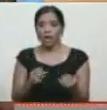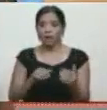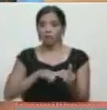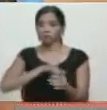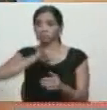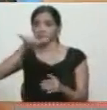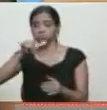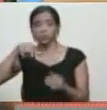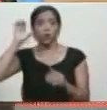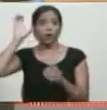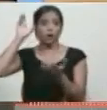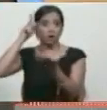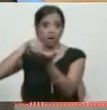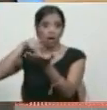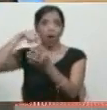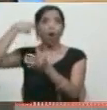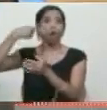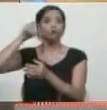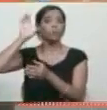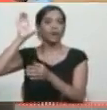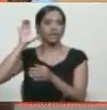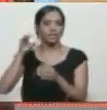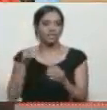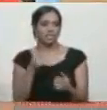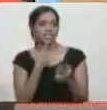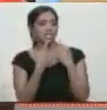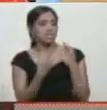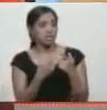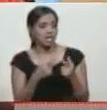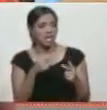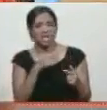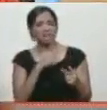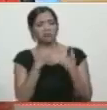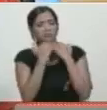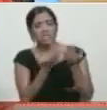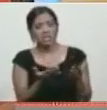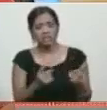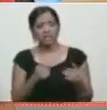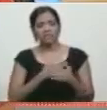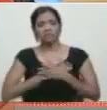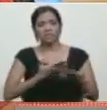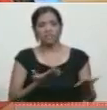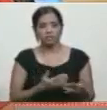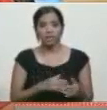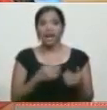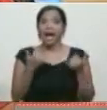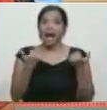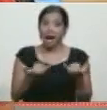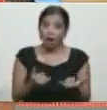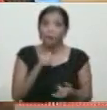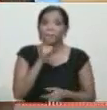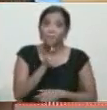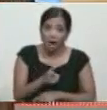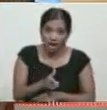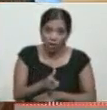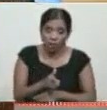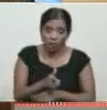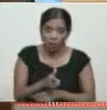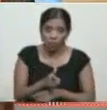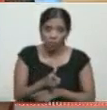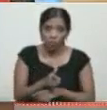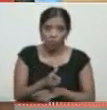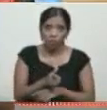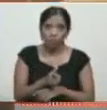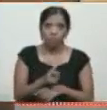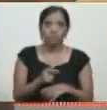esto no sirve, que, que esto fue entregado, que todo lo demás, ahora esto es malo. Pero es que no es nada más él,